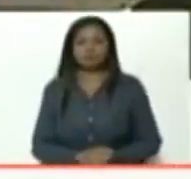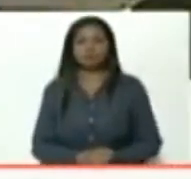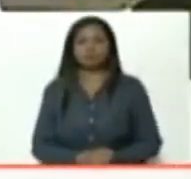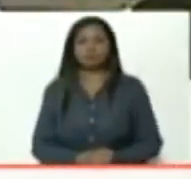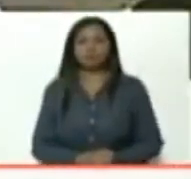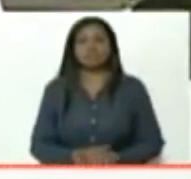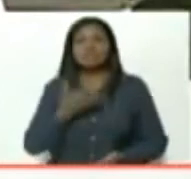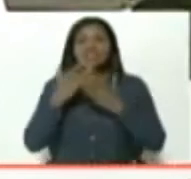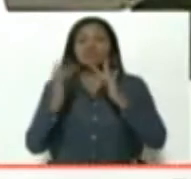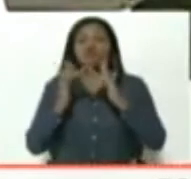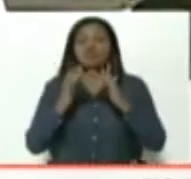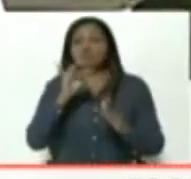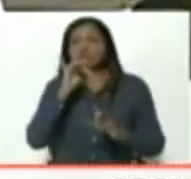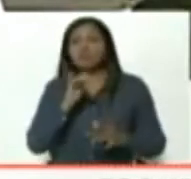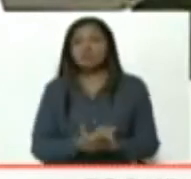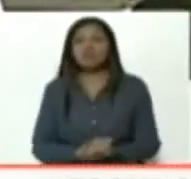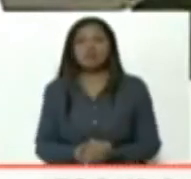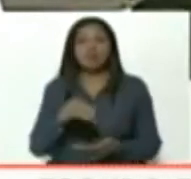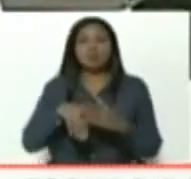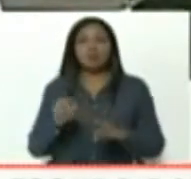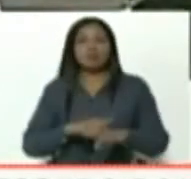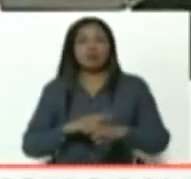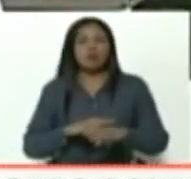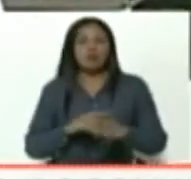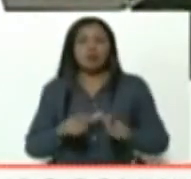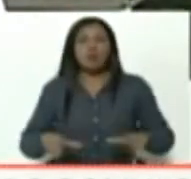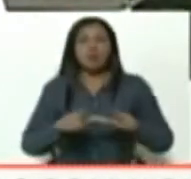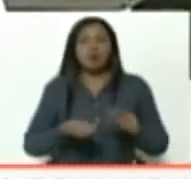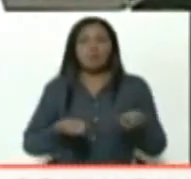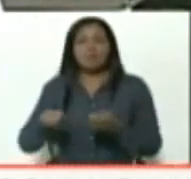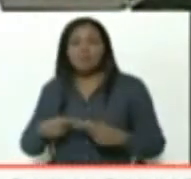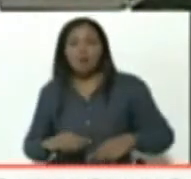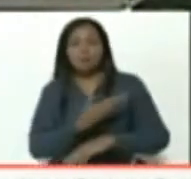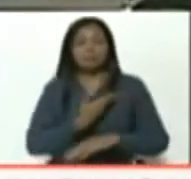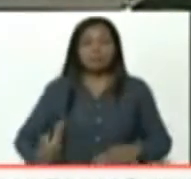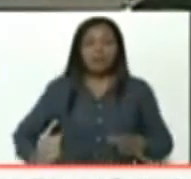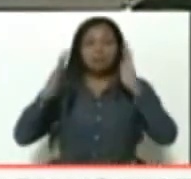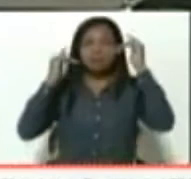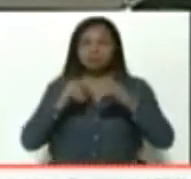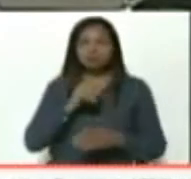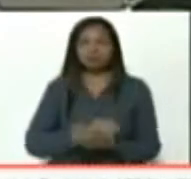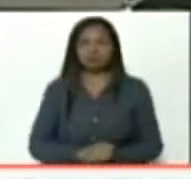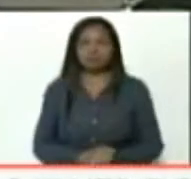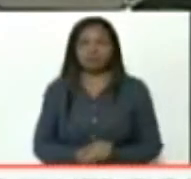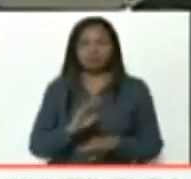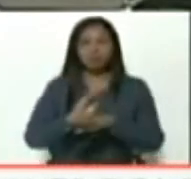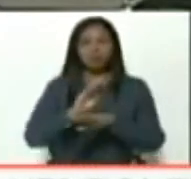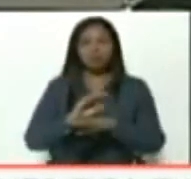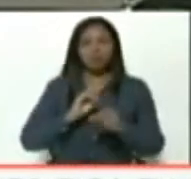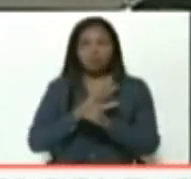Así es, gracias por este contacto informativo que lo establecemos hasta ahora desde el puesto de comando presidencial para la atención y prevención